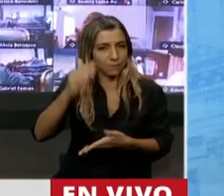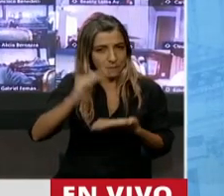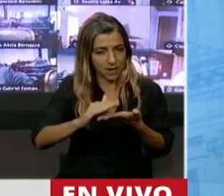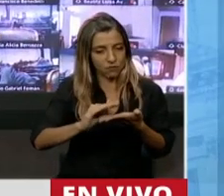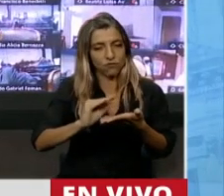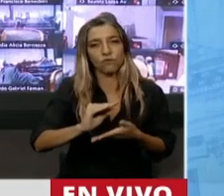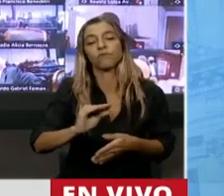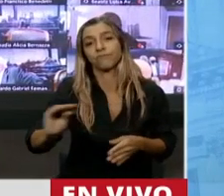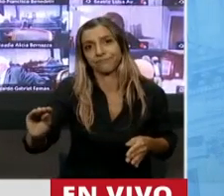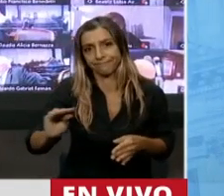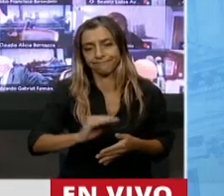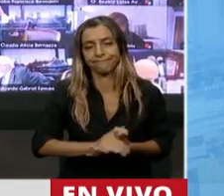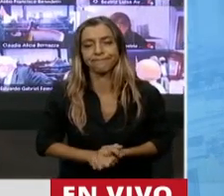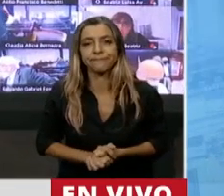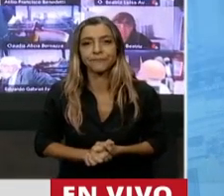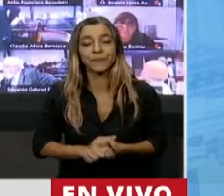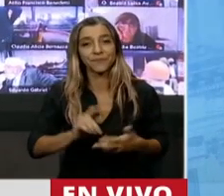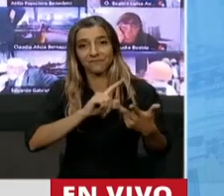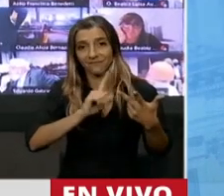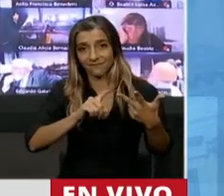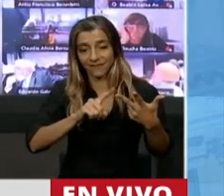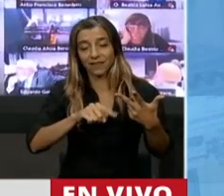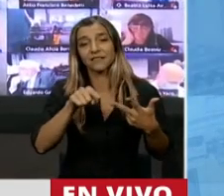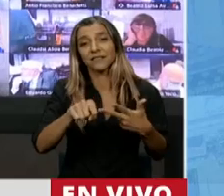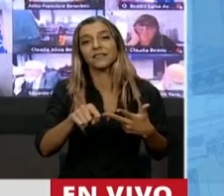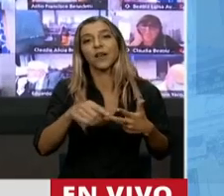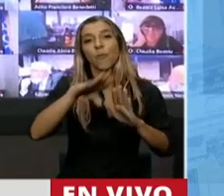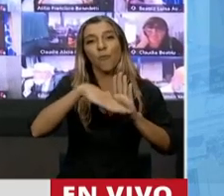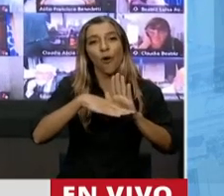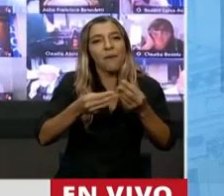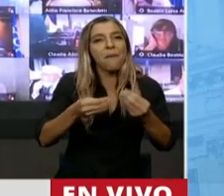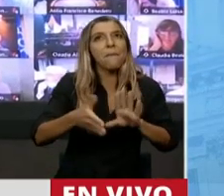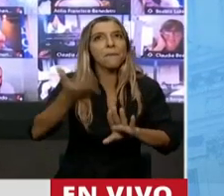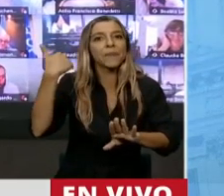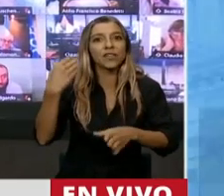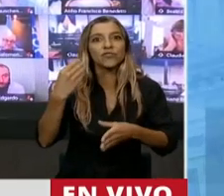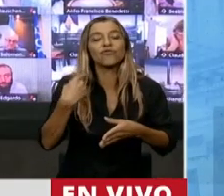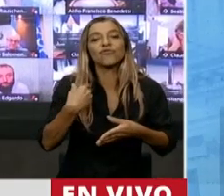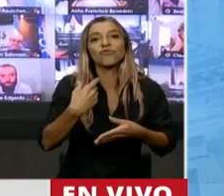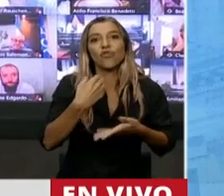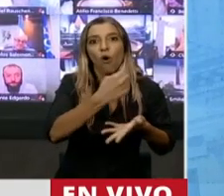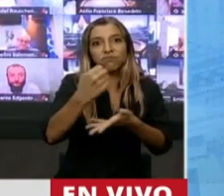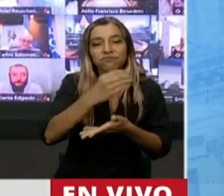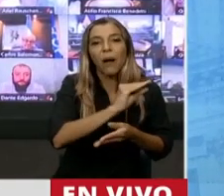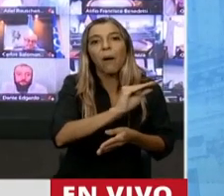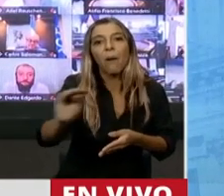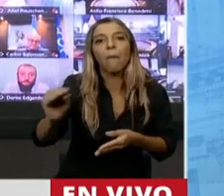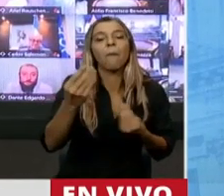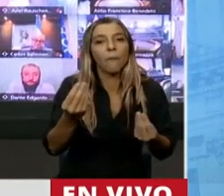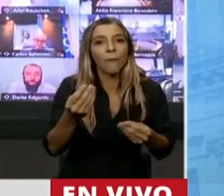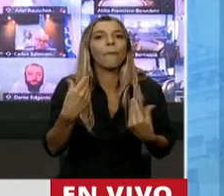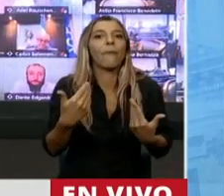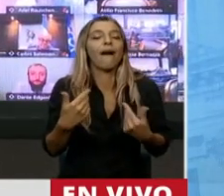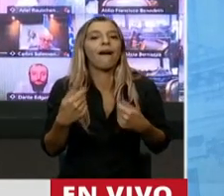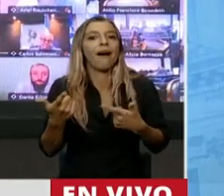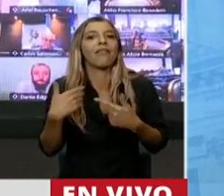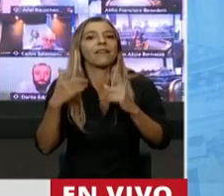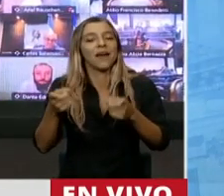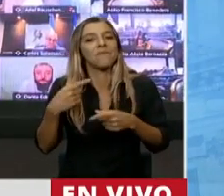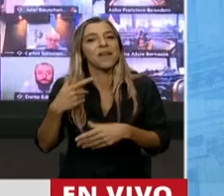Tercero, el objetivo inicial de estas becas era cubrir el beneficio de la asignación universal por hijo